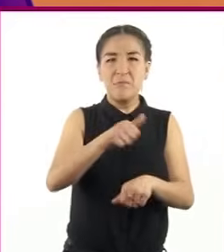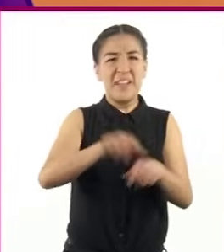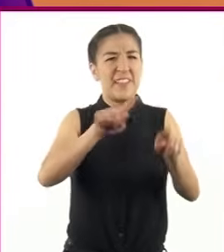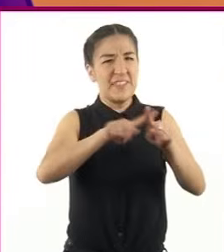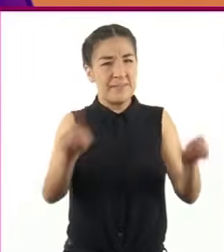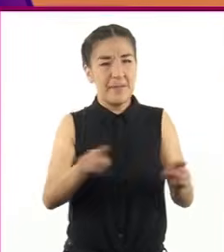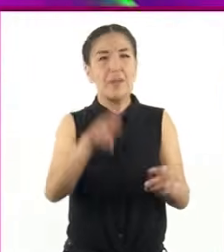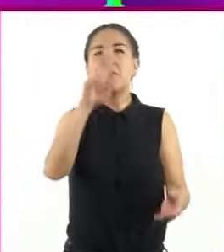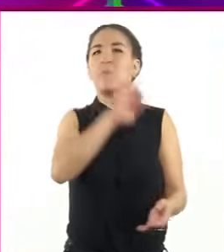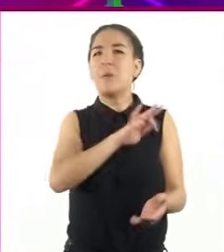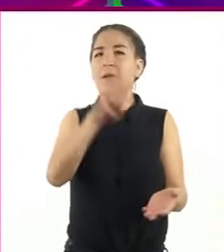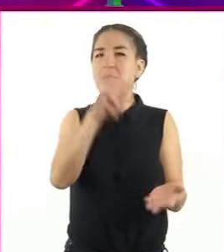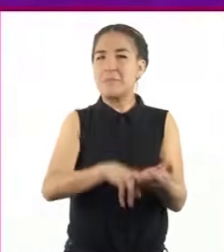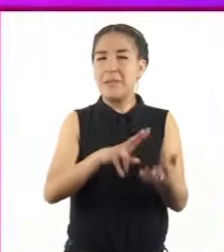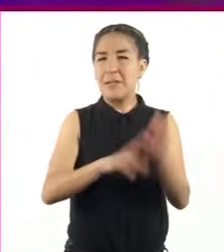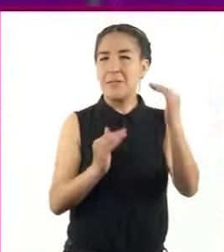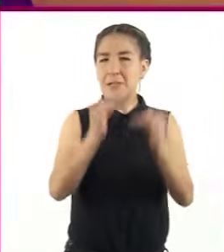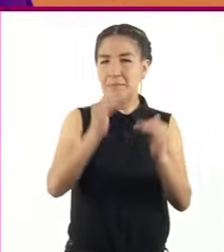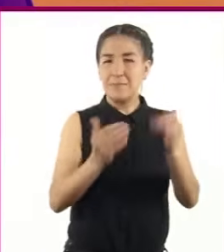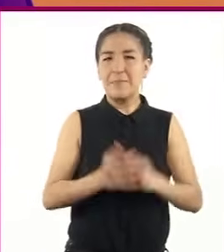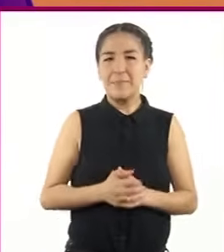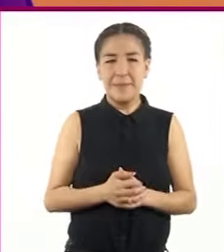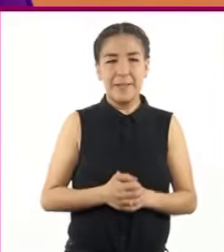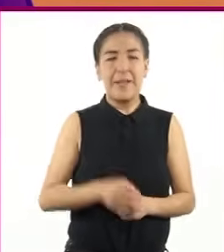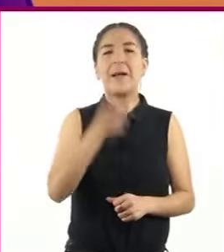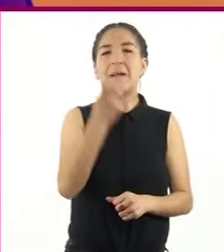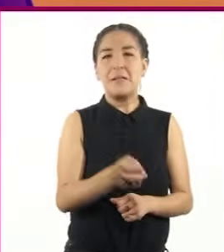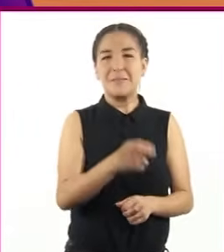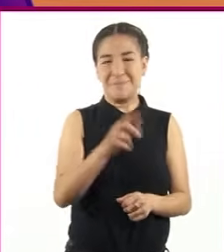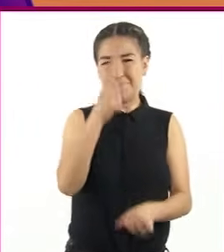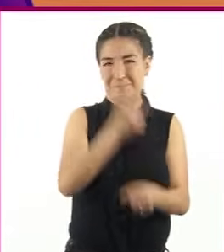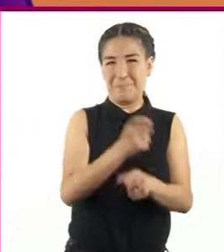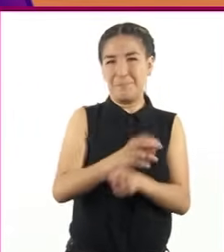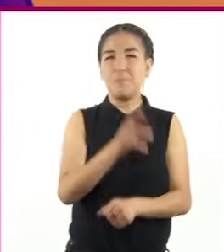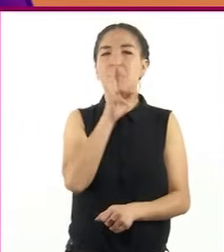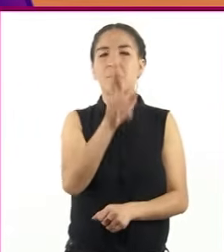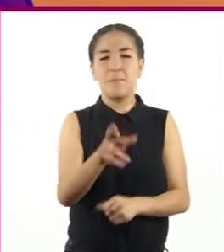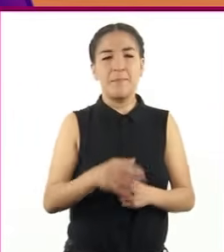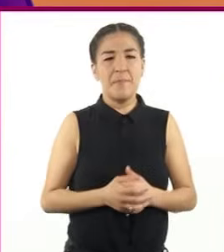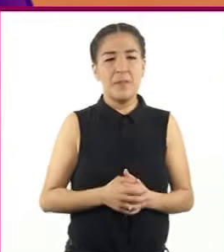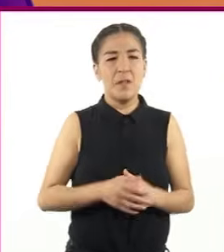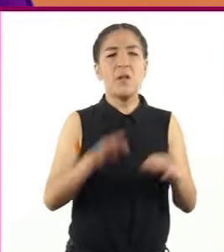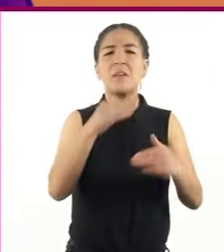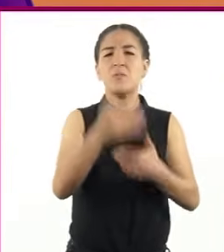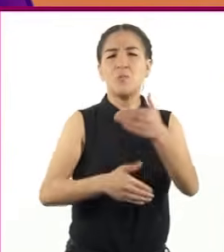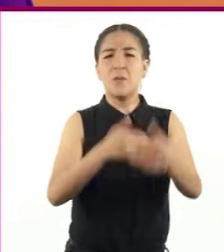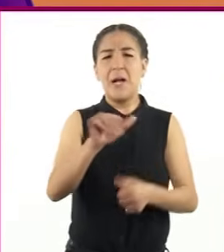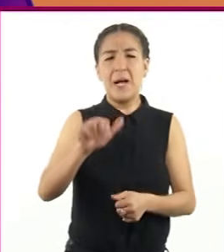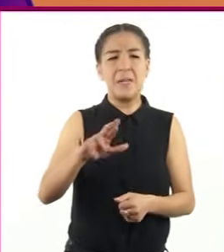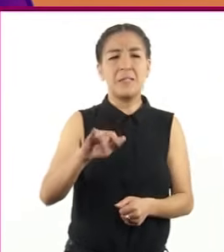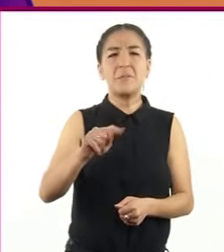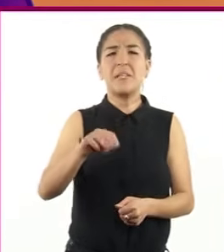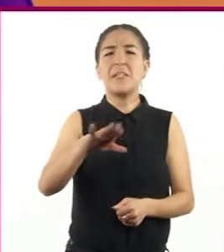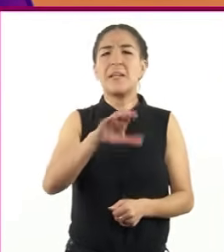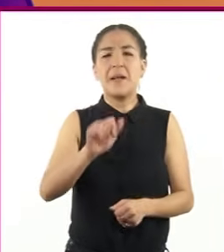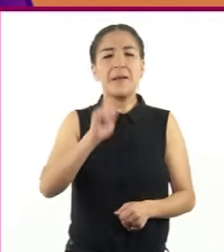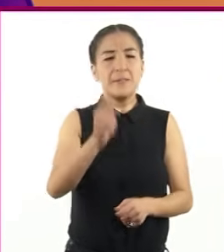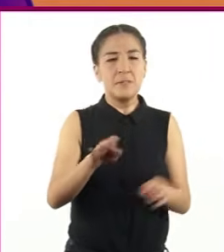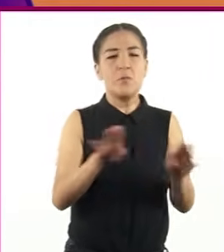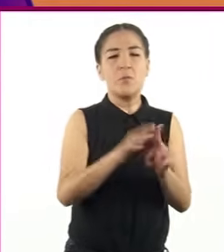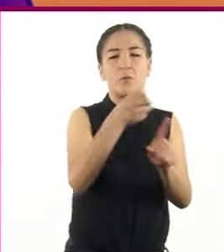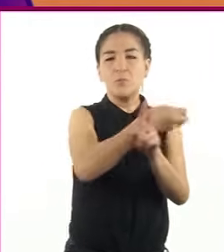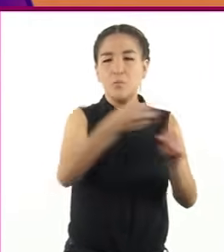equivalentes? Con respecto a la primera pregunta, una sucesión aritmética es una serie ordenada de figuras